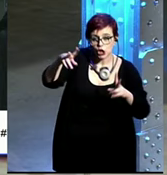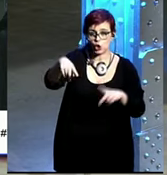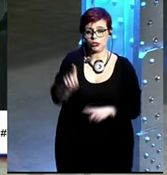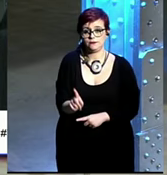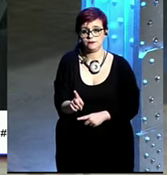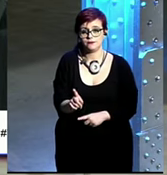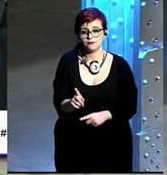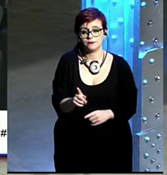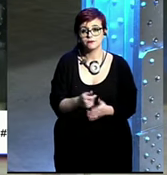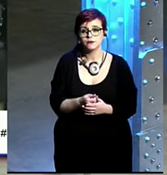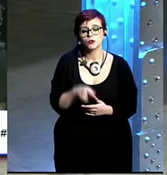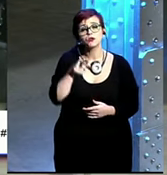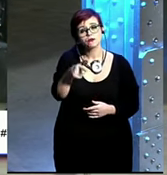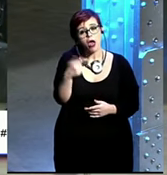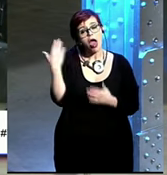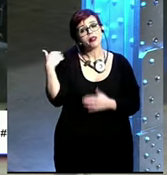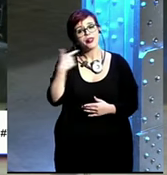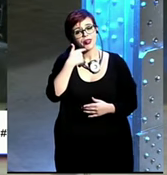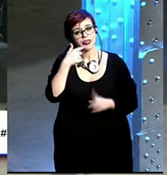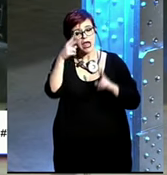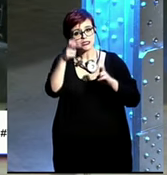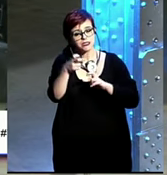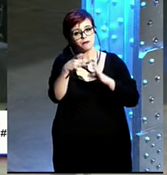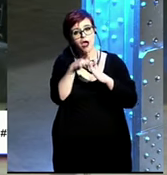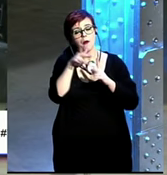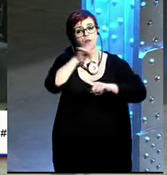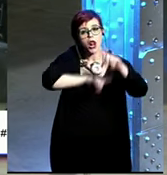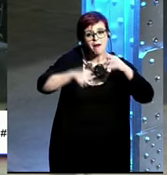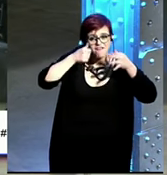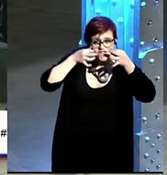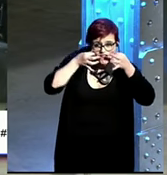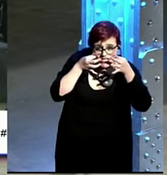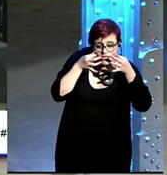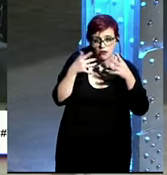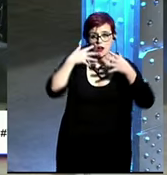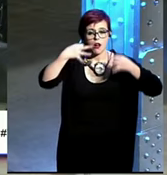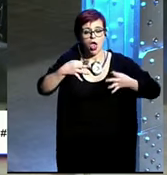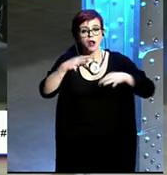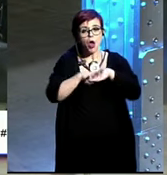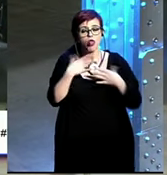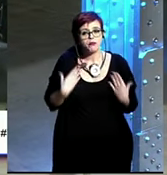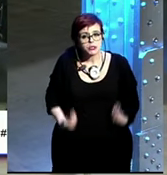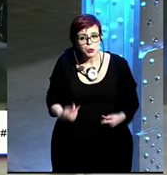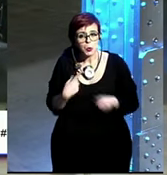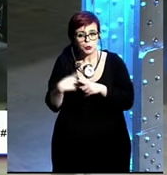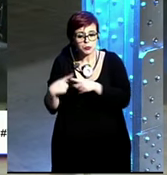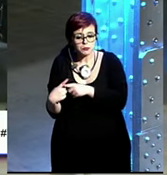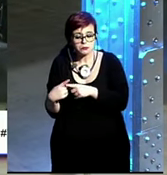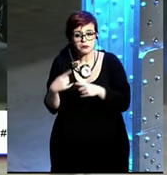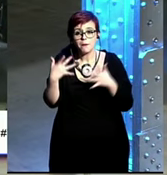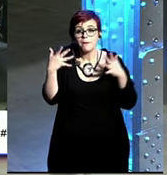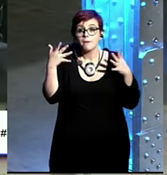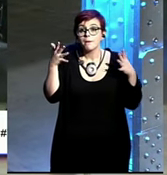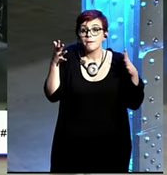Cuestiones tremendamente físicas, ya sea deformaciones, problemas de todo tipo, depresiones, pero sin